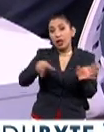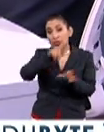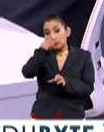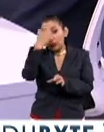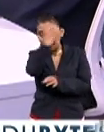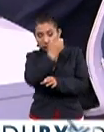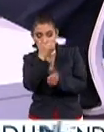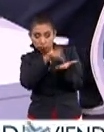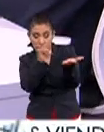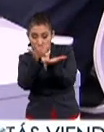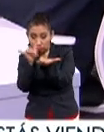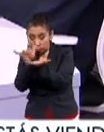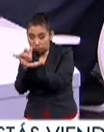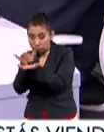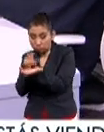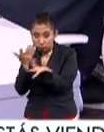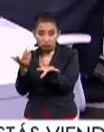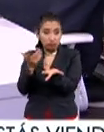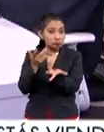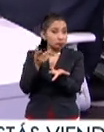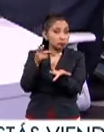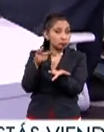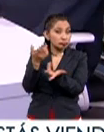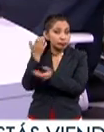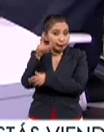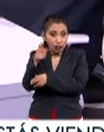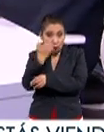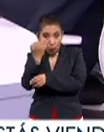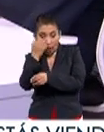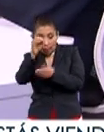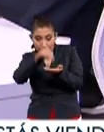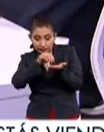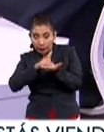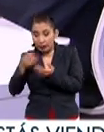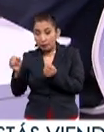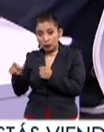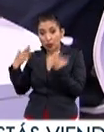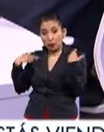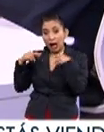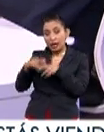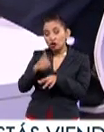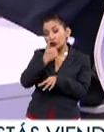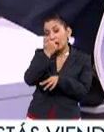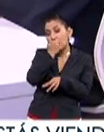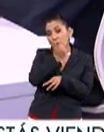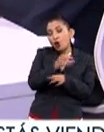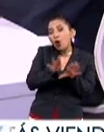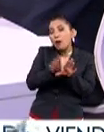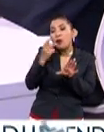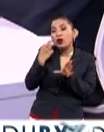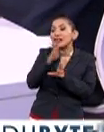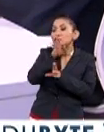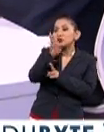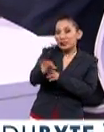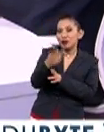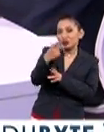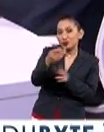suerte de diagnóstico, sí, que compartirá, quiero suponer, la escuela y el propio maestro, los alumnos, de cómo